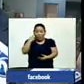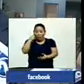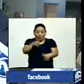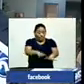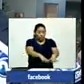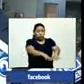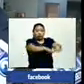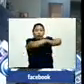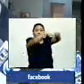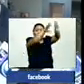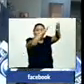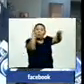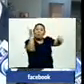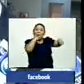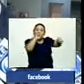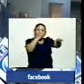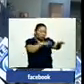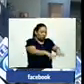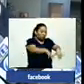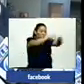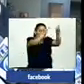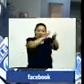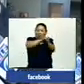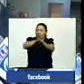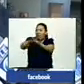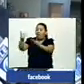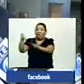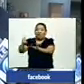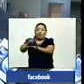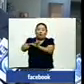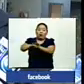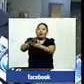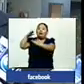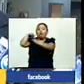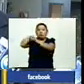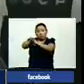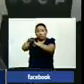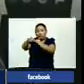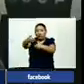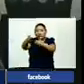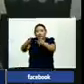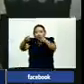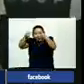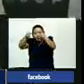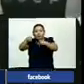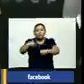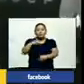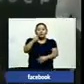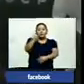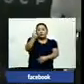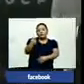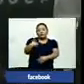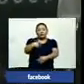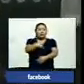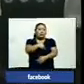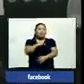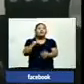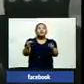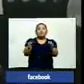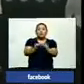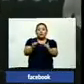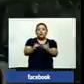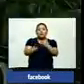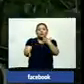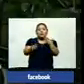de plásticos y de basuras que estaban dentro de las cárceles, más bien dentro de las celdas. El ministro también explicó en qué consiste